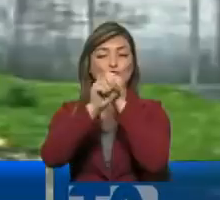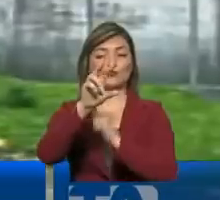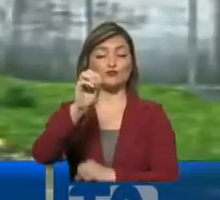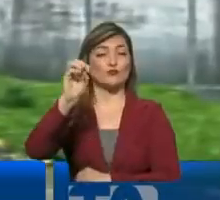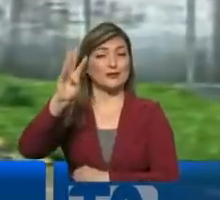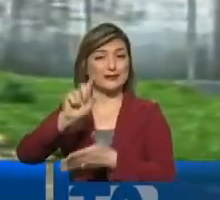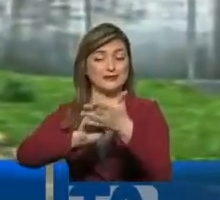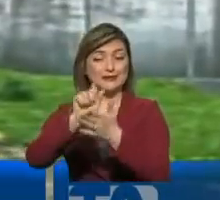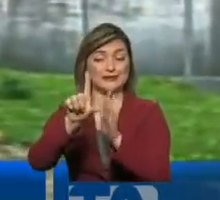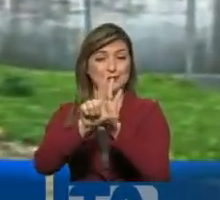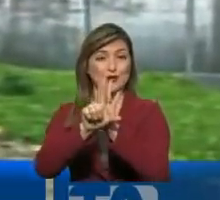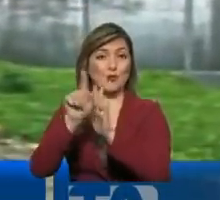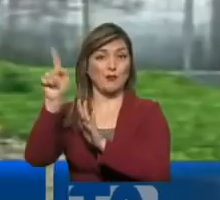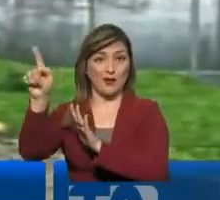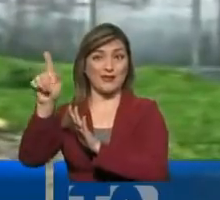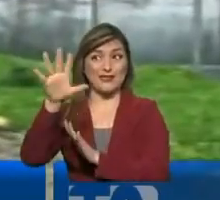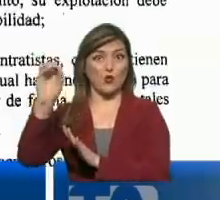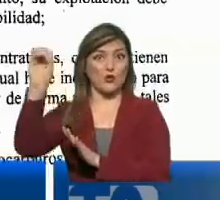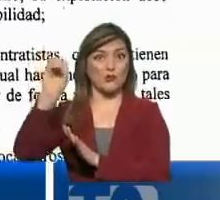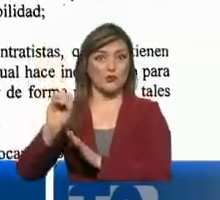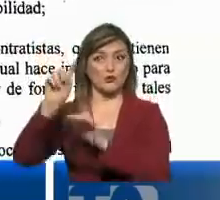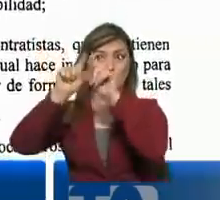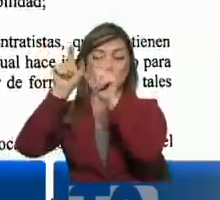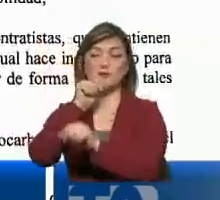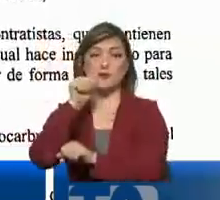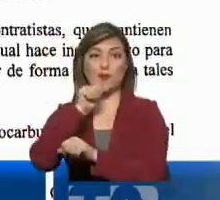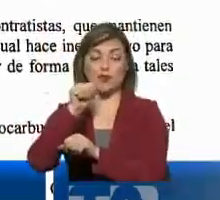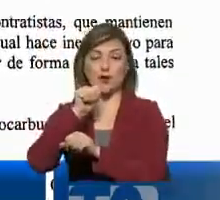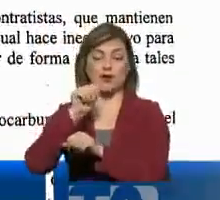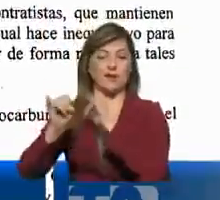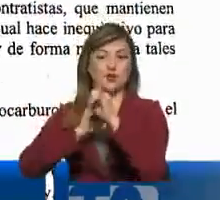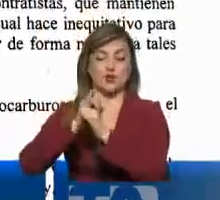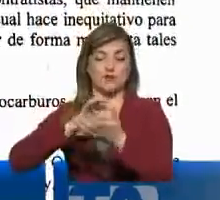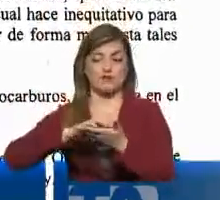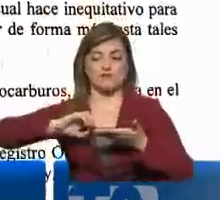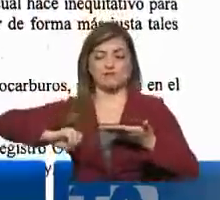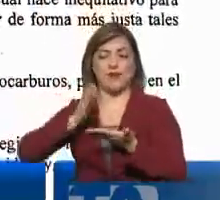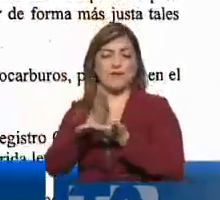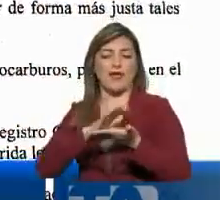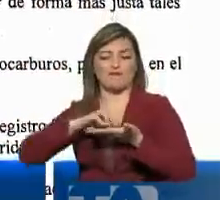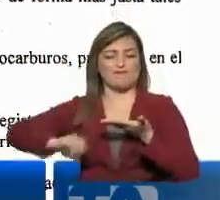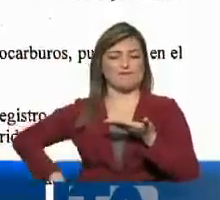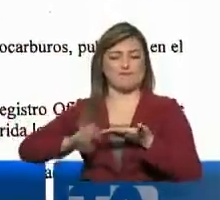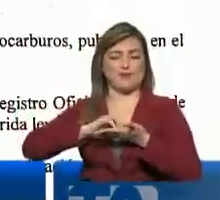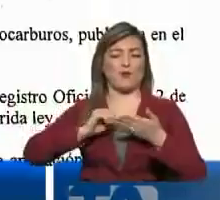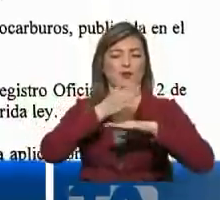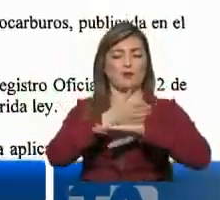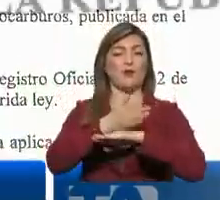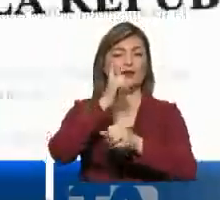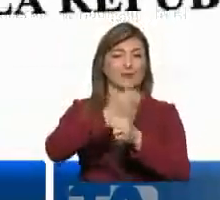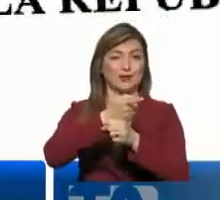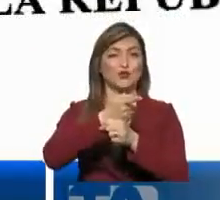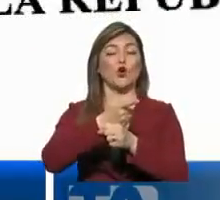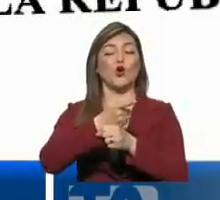cual la participación de ingresos subió al 50%, pero fue en octubre del 2007 cuando mediante decreto ejecutivo 662 firmado